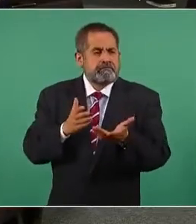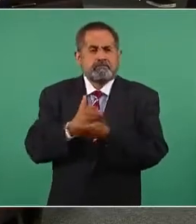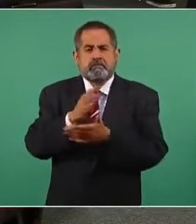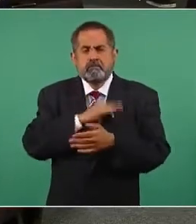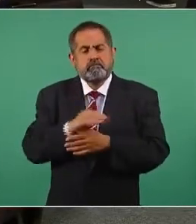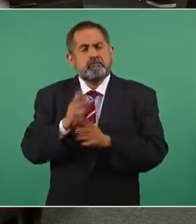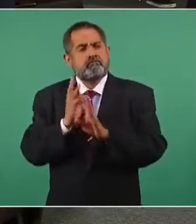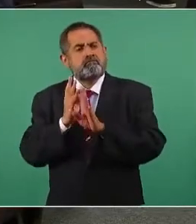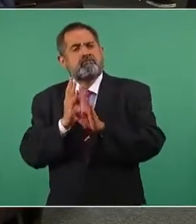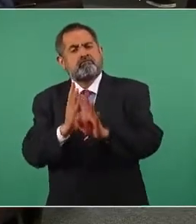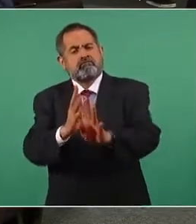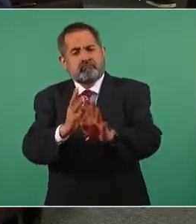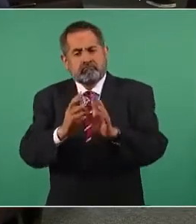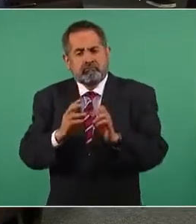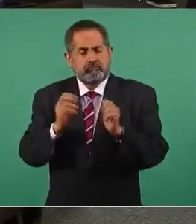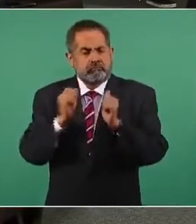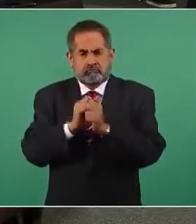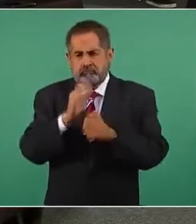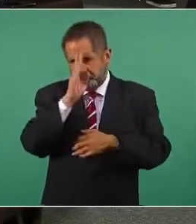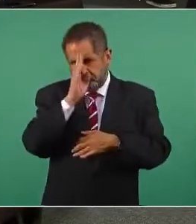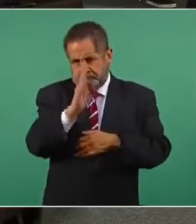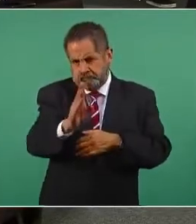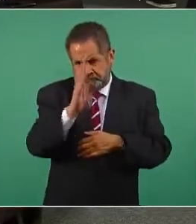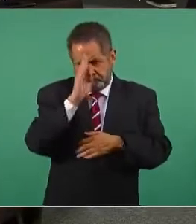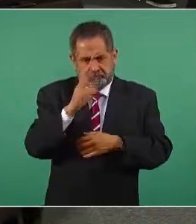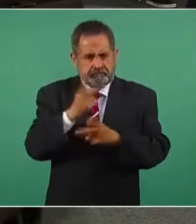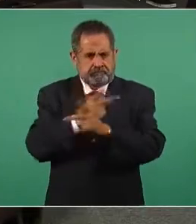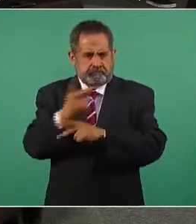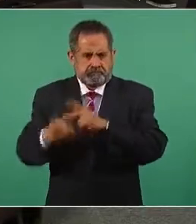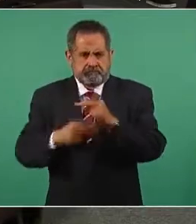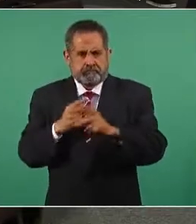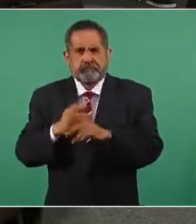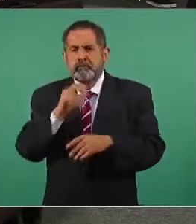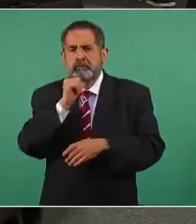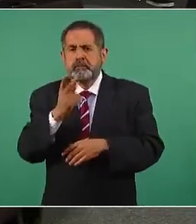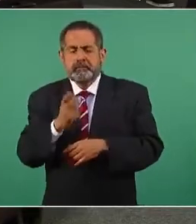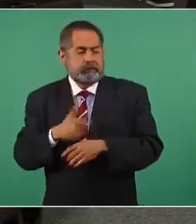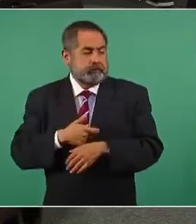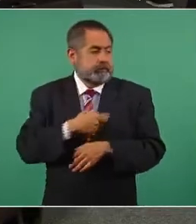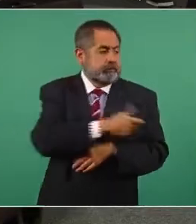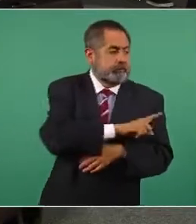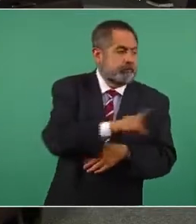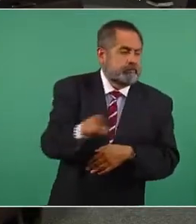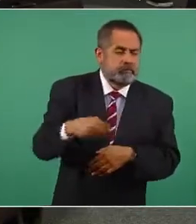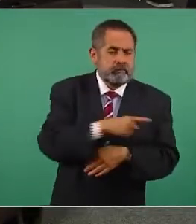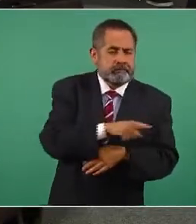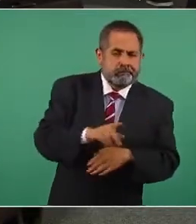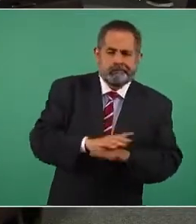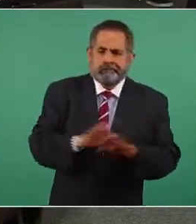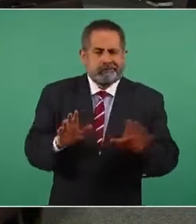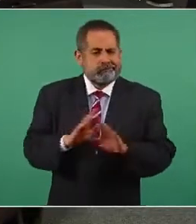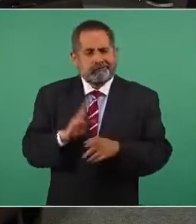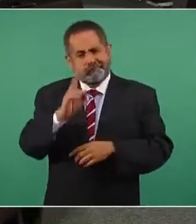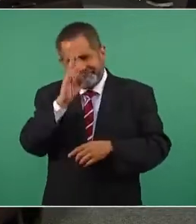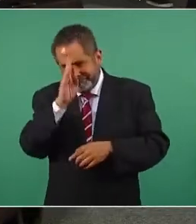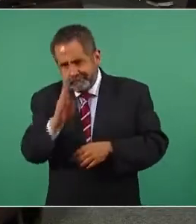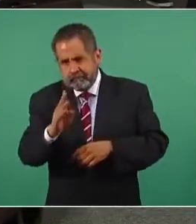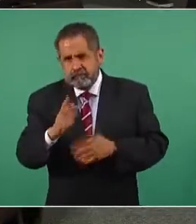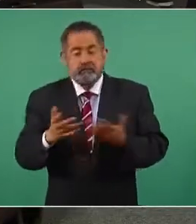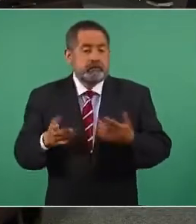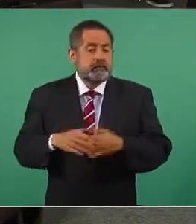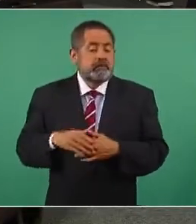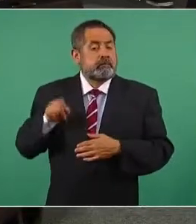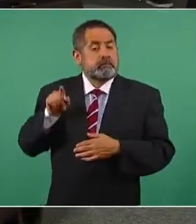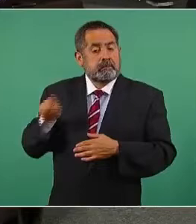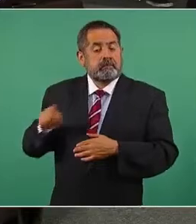obtener una cita sin intermediarios. Ustedes mismos en Secretaría de Relaciones Exteriores dieron a conocer que en